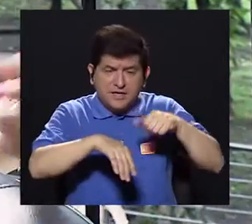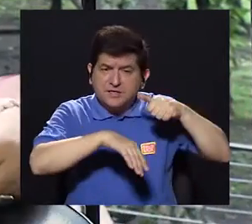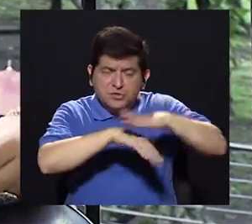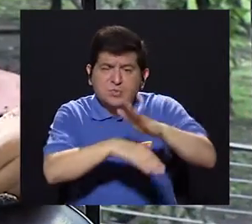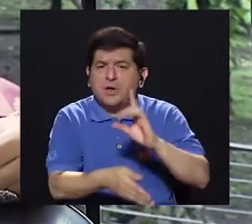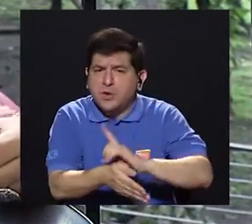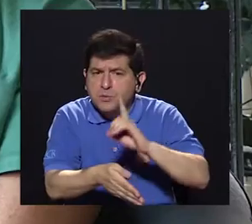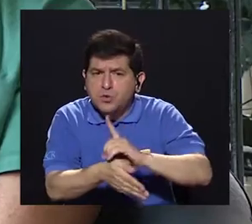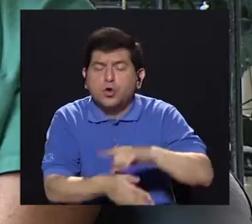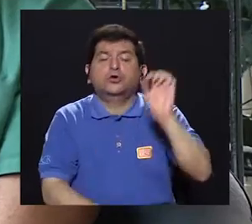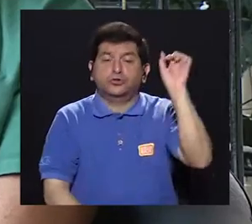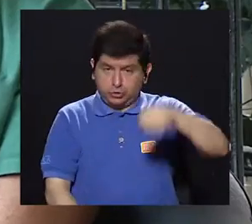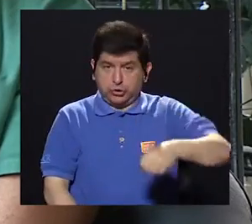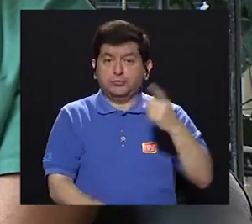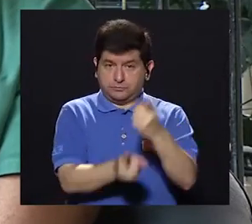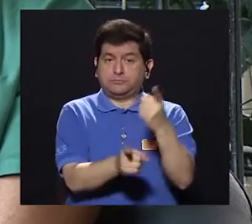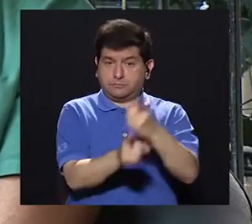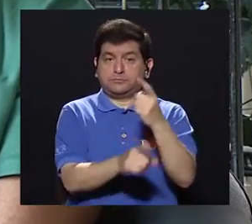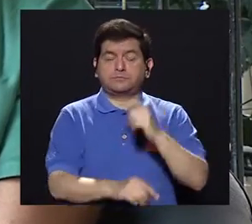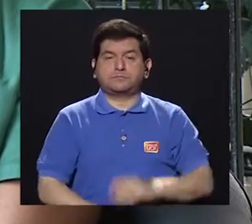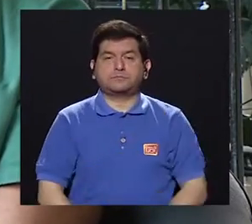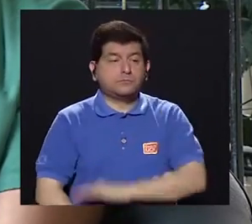Una referencia médica. Exactamente.